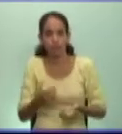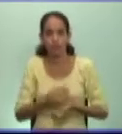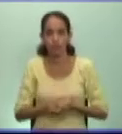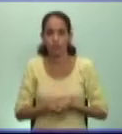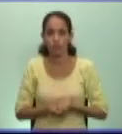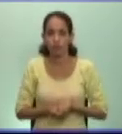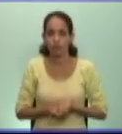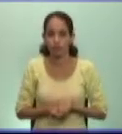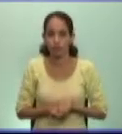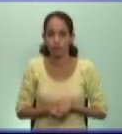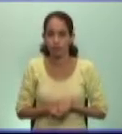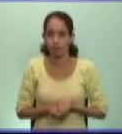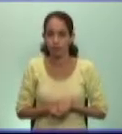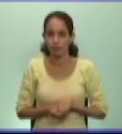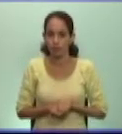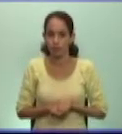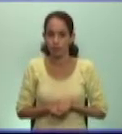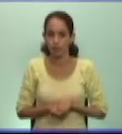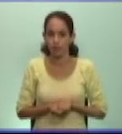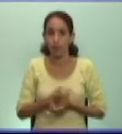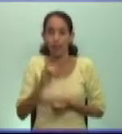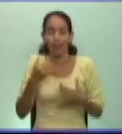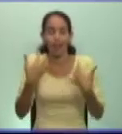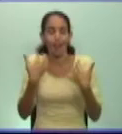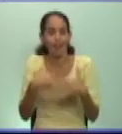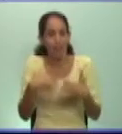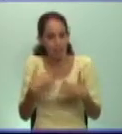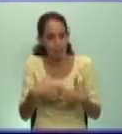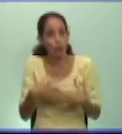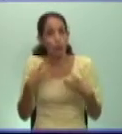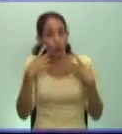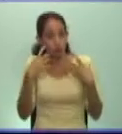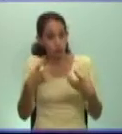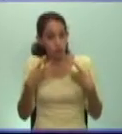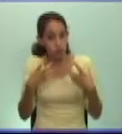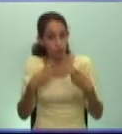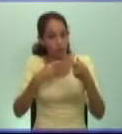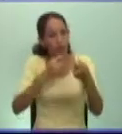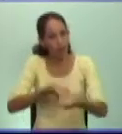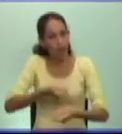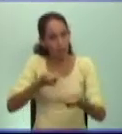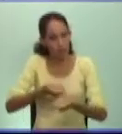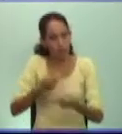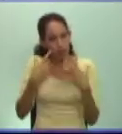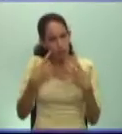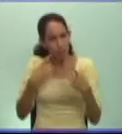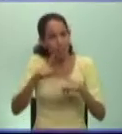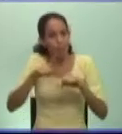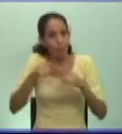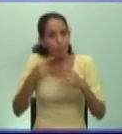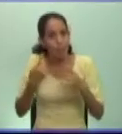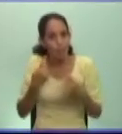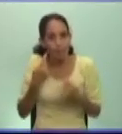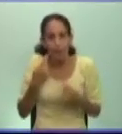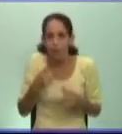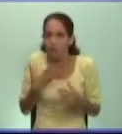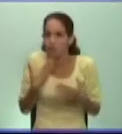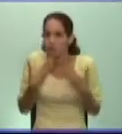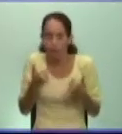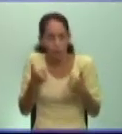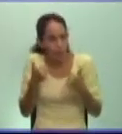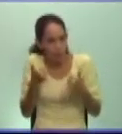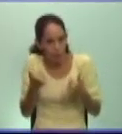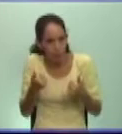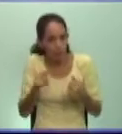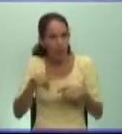el impulso, sobre todo en la industria. Aunque la agricultura recibe algunos aportes, pero no tiene el mismo nivel de desarrollo que lo